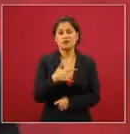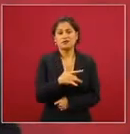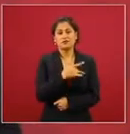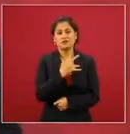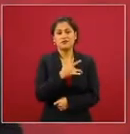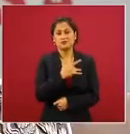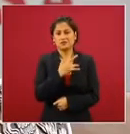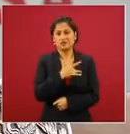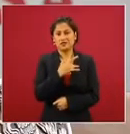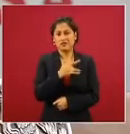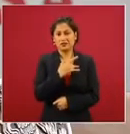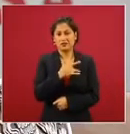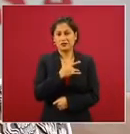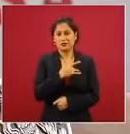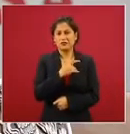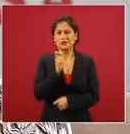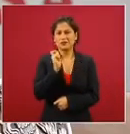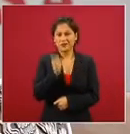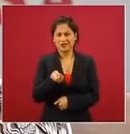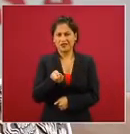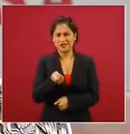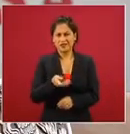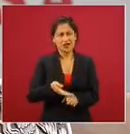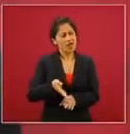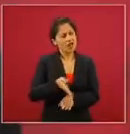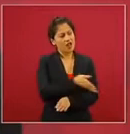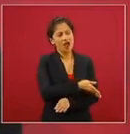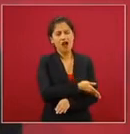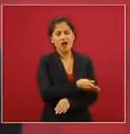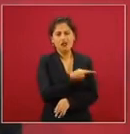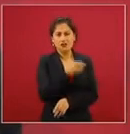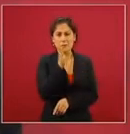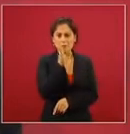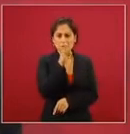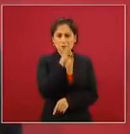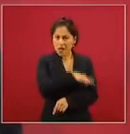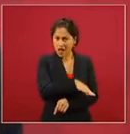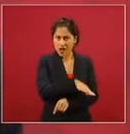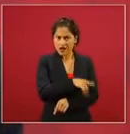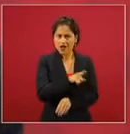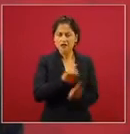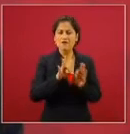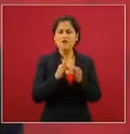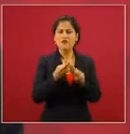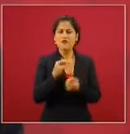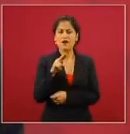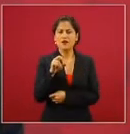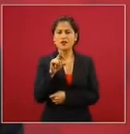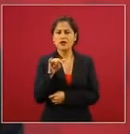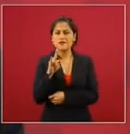el fracaso rotundo del modelo neoliberal.